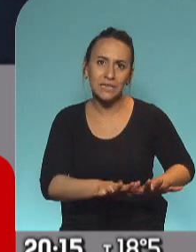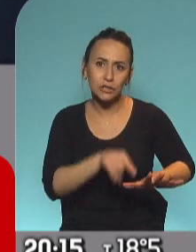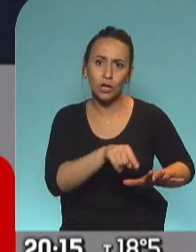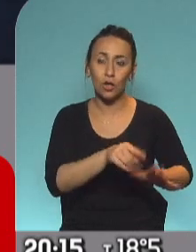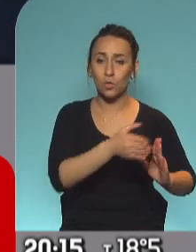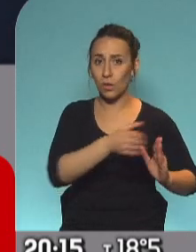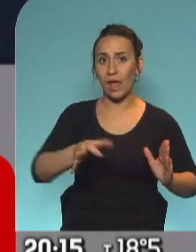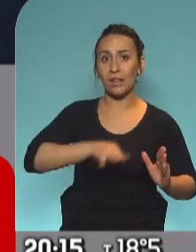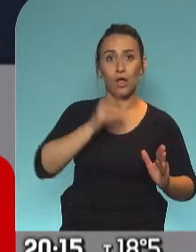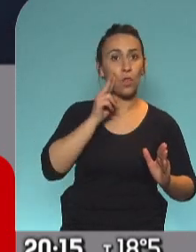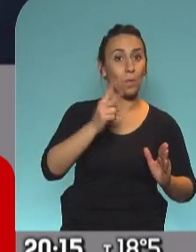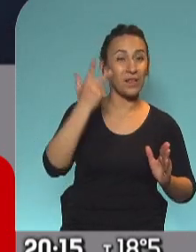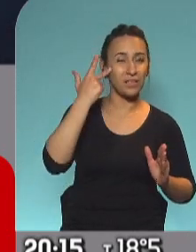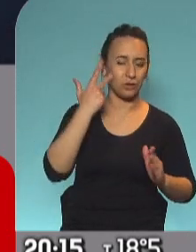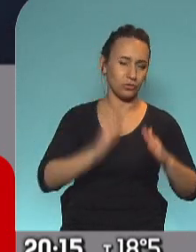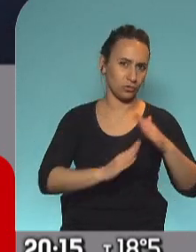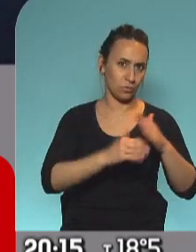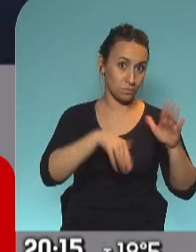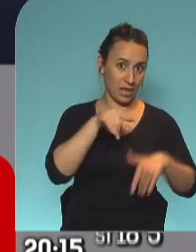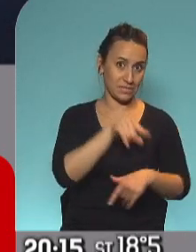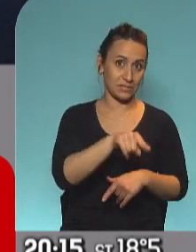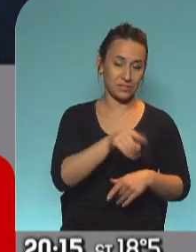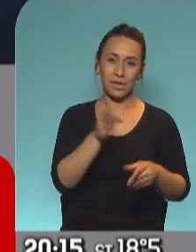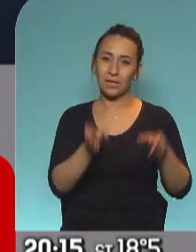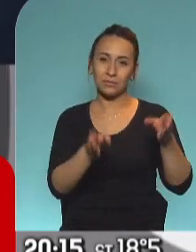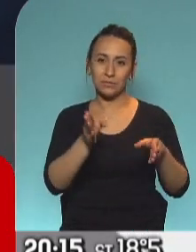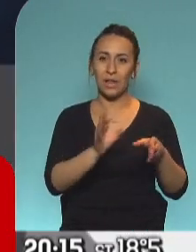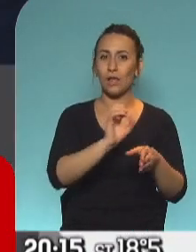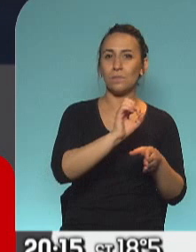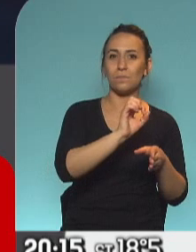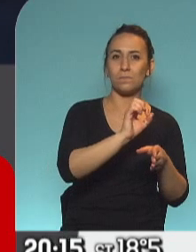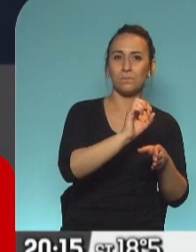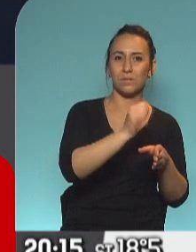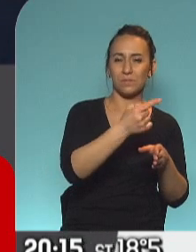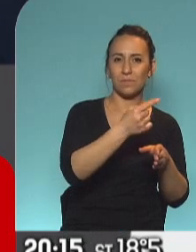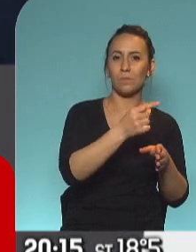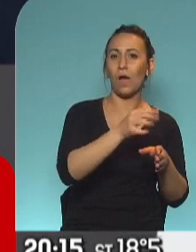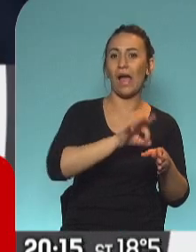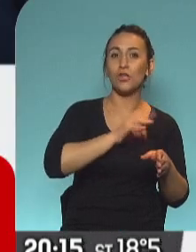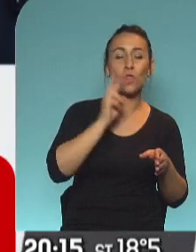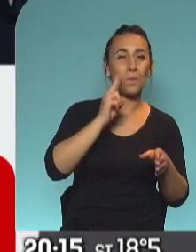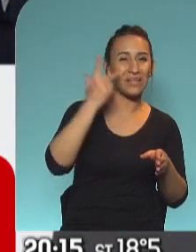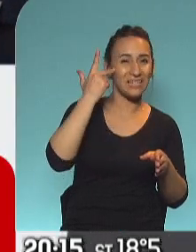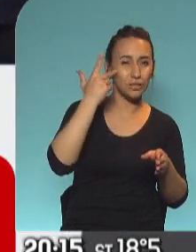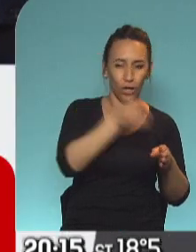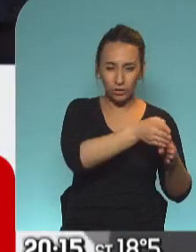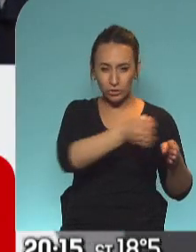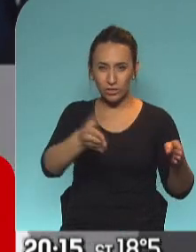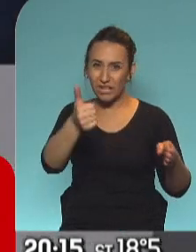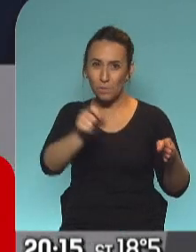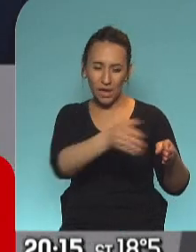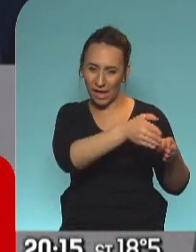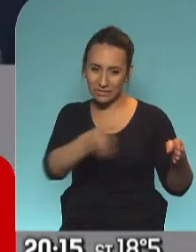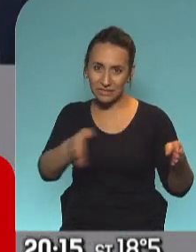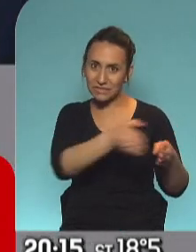año 2018, fundamentalmente entre el primer semestre del 2018, pero que llegan también hasta algunas situaciones